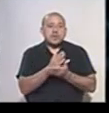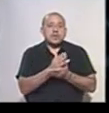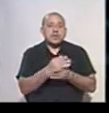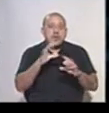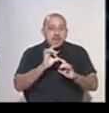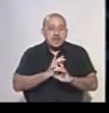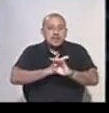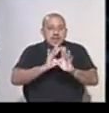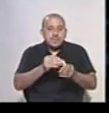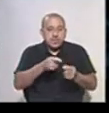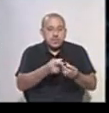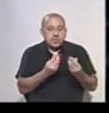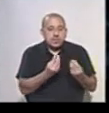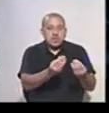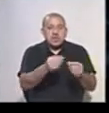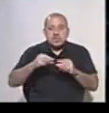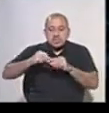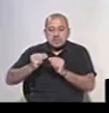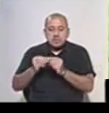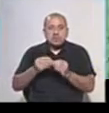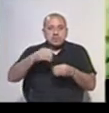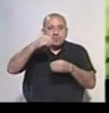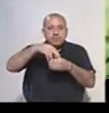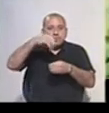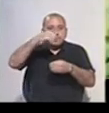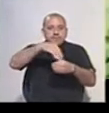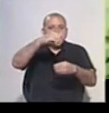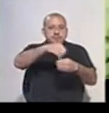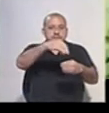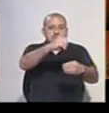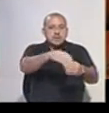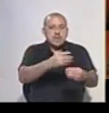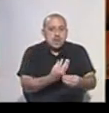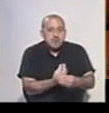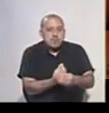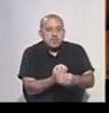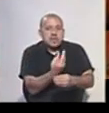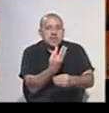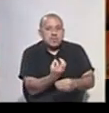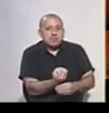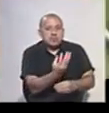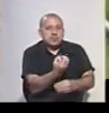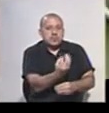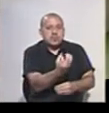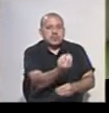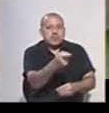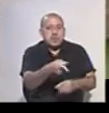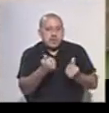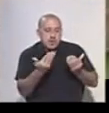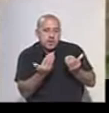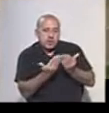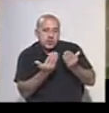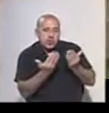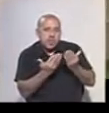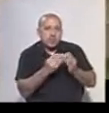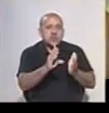semilla que encontremos o semilla que nos den los amigos. Las plantamos y las estudiamos. Eso es un